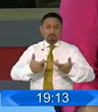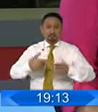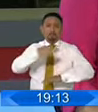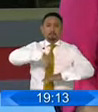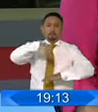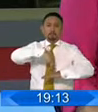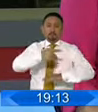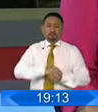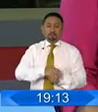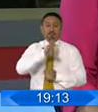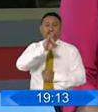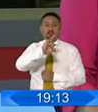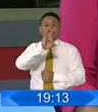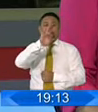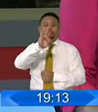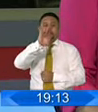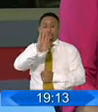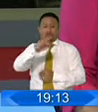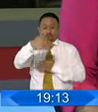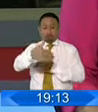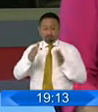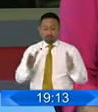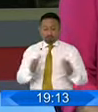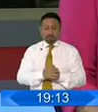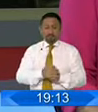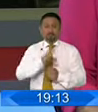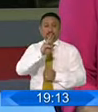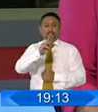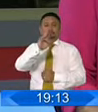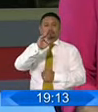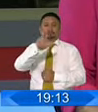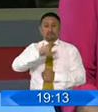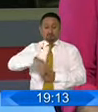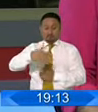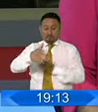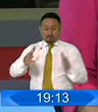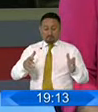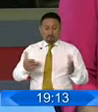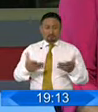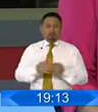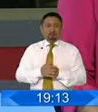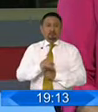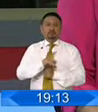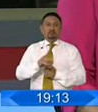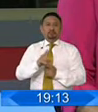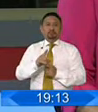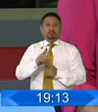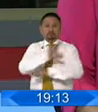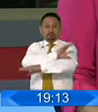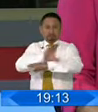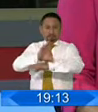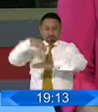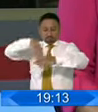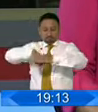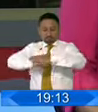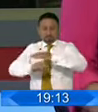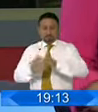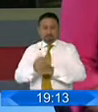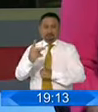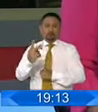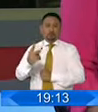Manabí. 774 kilos en 673 paquetes estaban en una finca bajo tierra. Dos personas